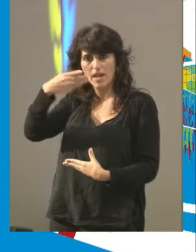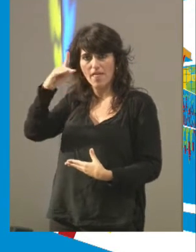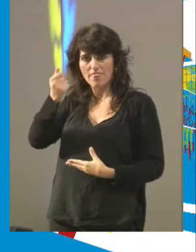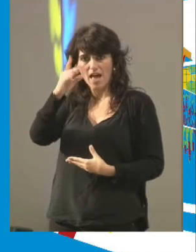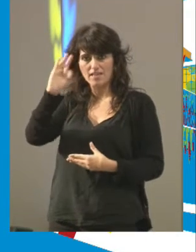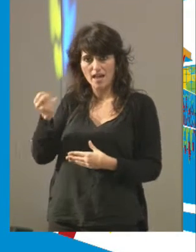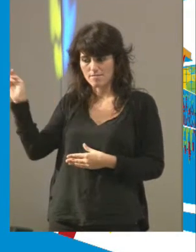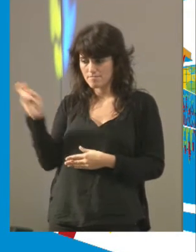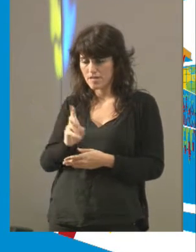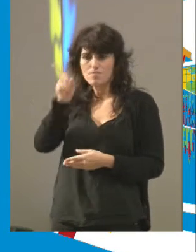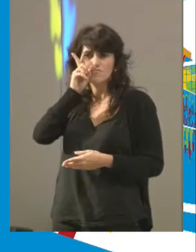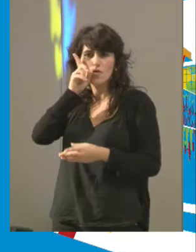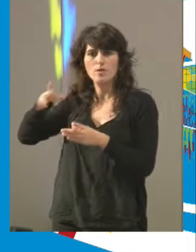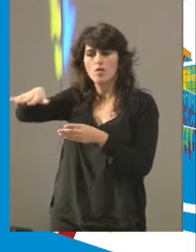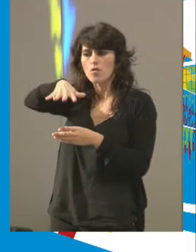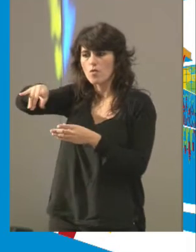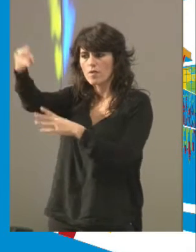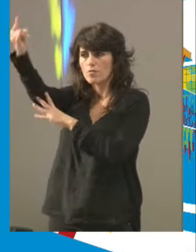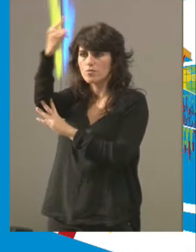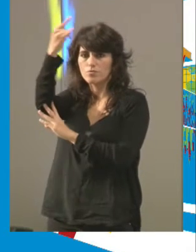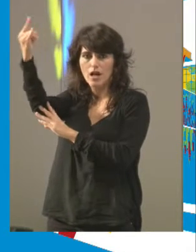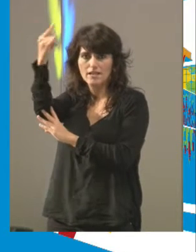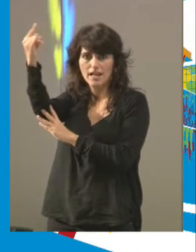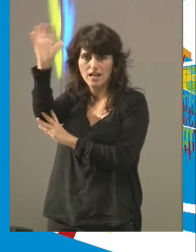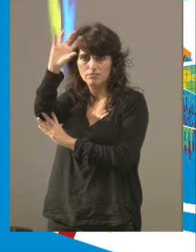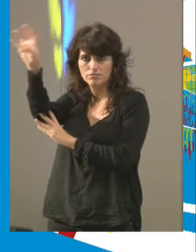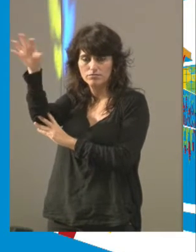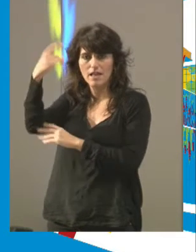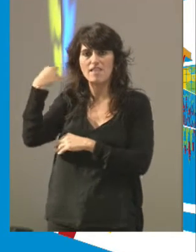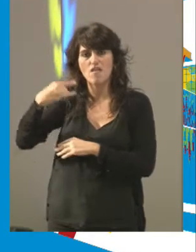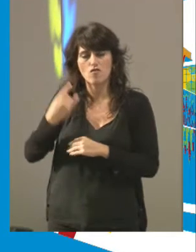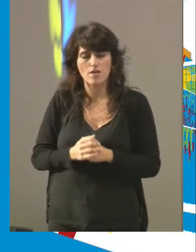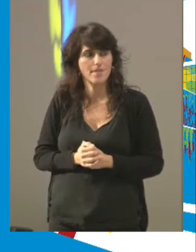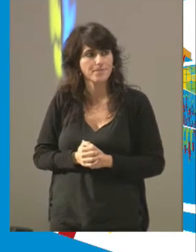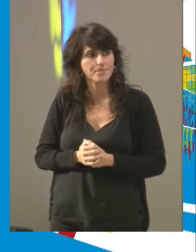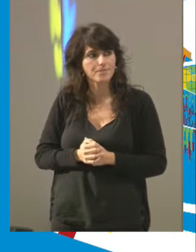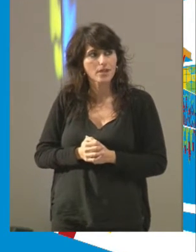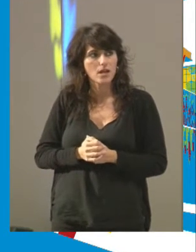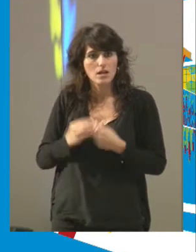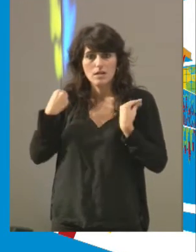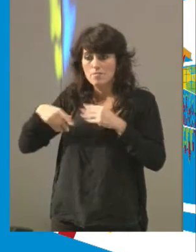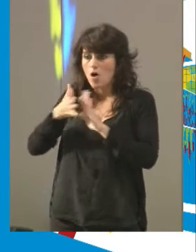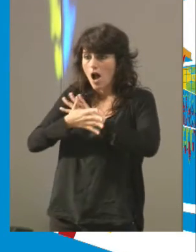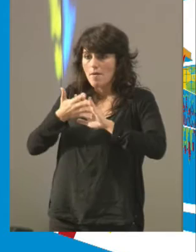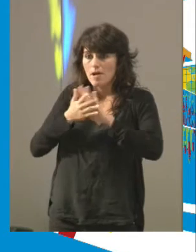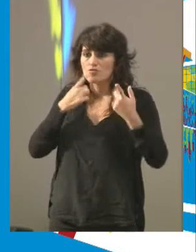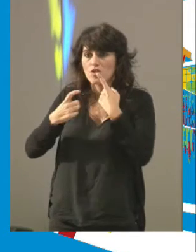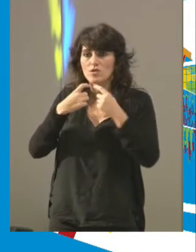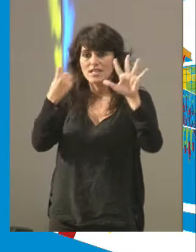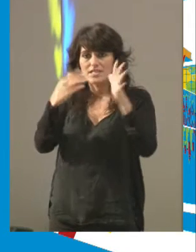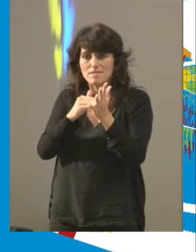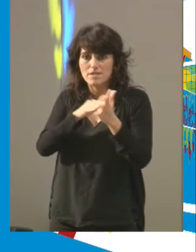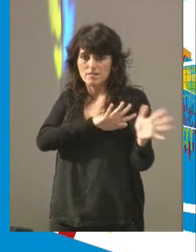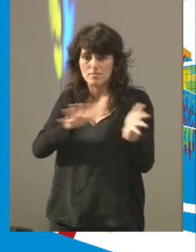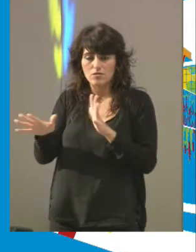de la posición de los teléfonos móviles en las antenas de telefonía? Que si estamos hablando de un entorno de 6.000 encuestas, una muestra de